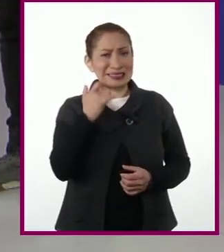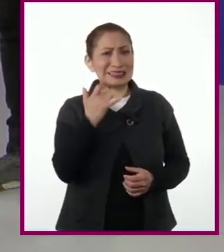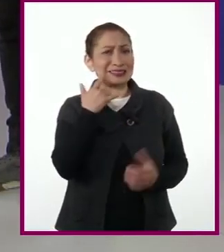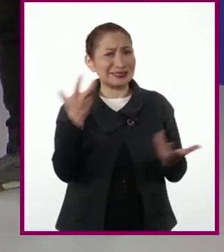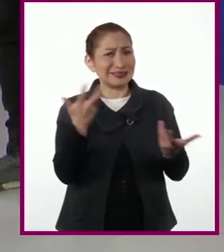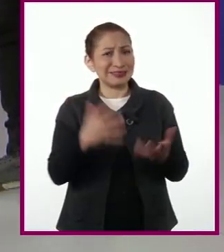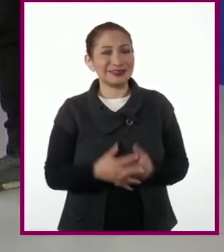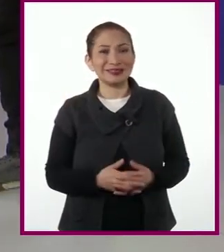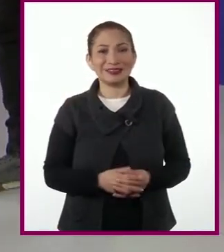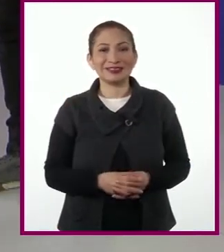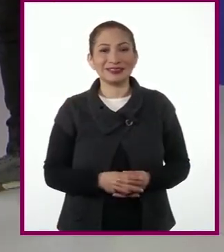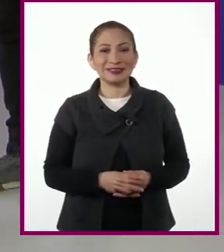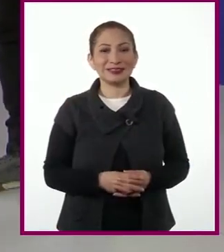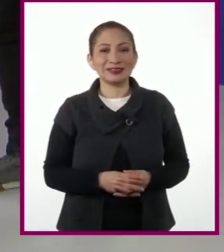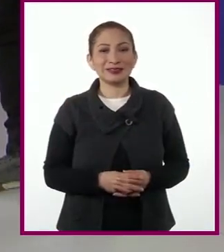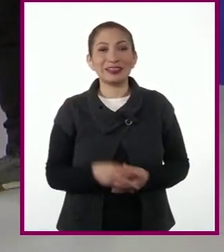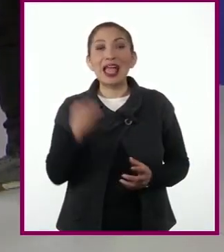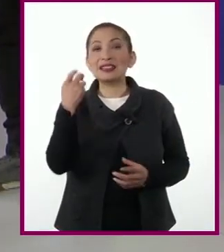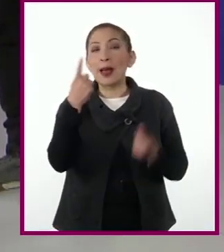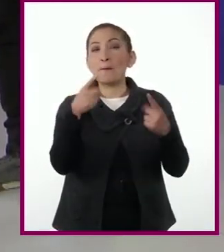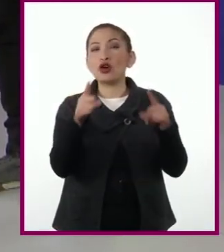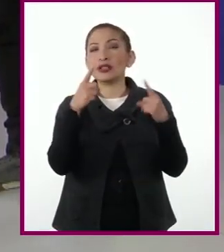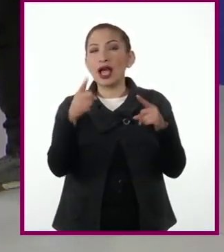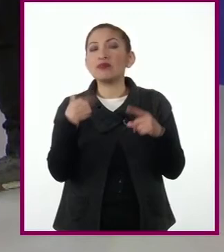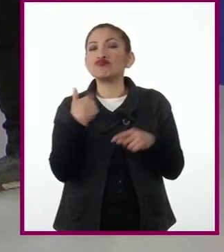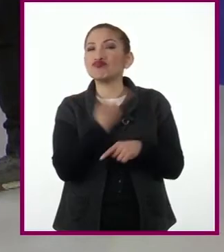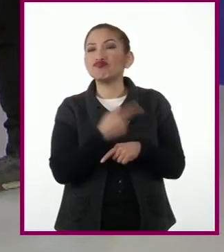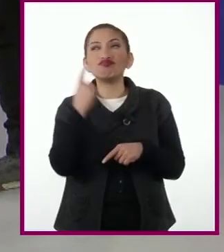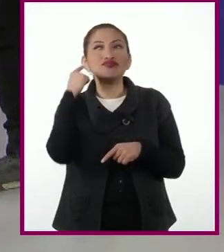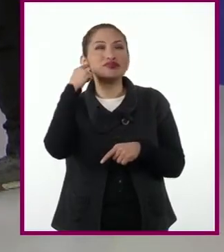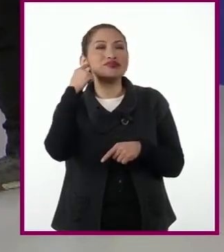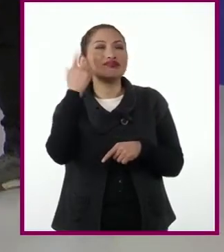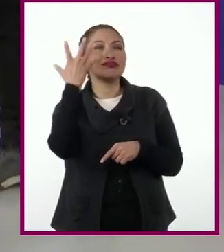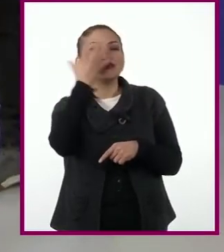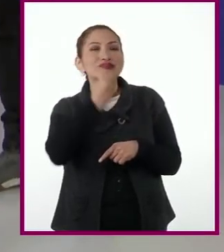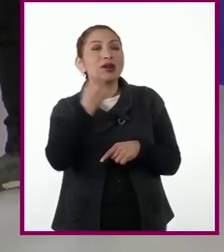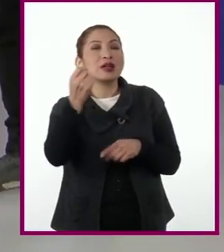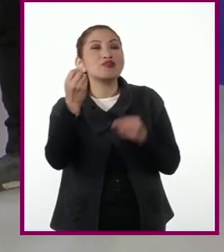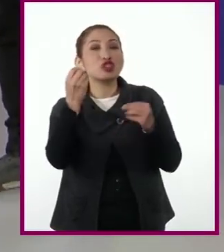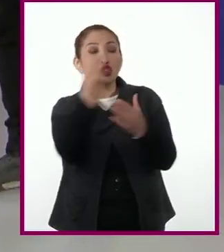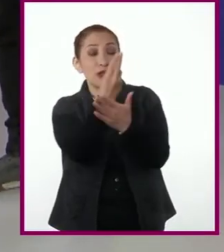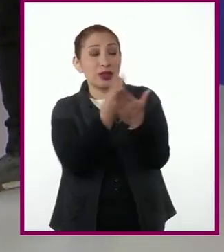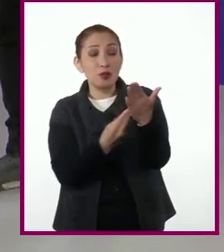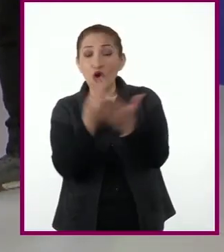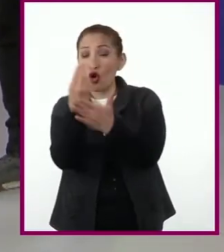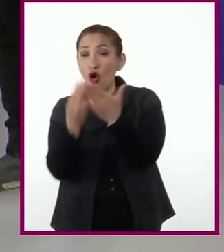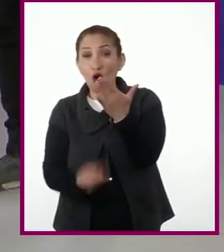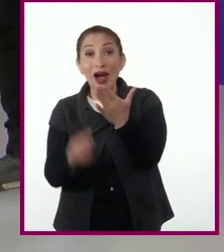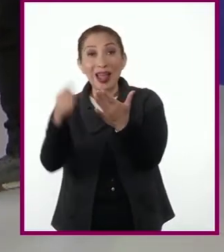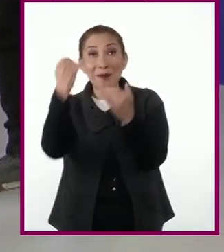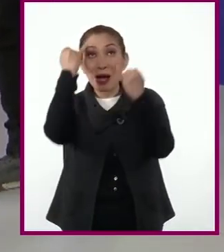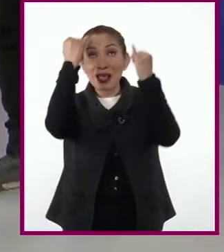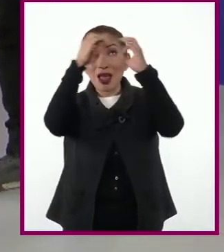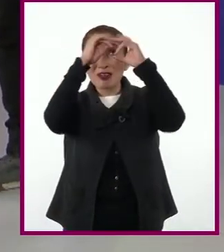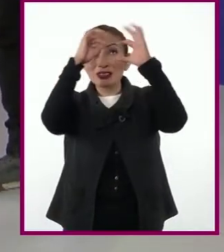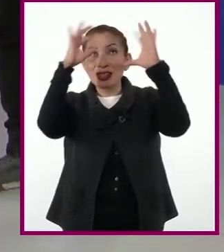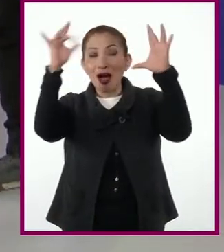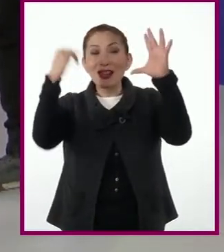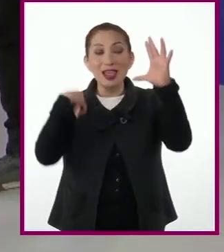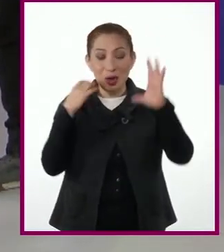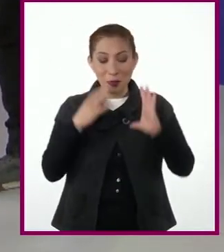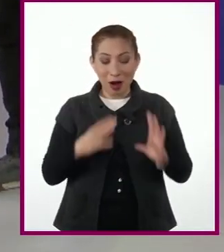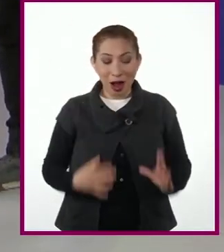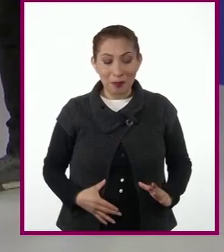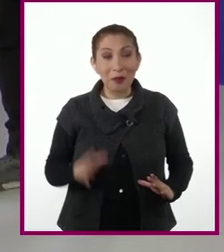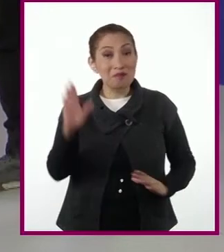Intentémoslo. Con esta música tan agradable al oído y con tanto dibujo creado en nuestra imaginación y con nuestro